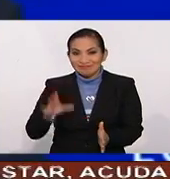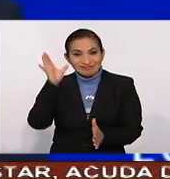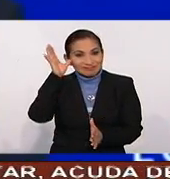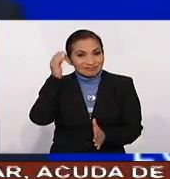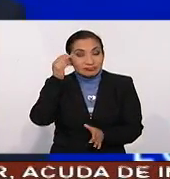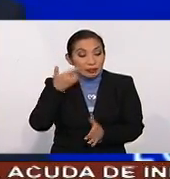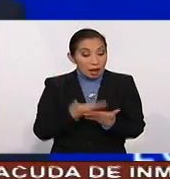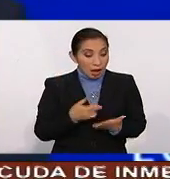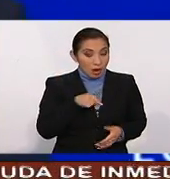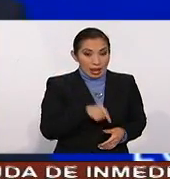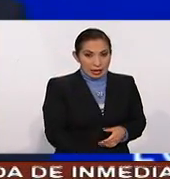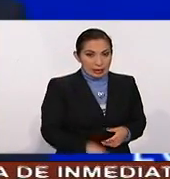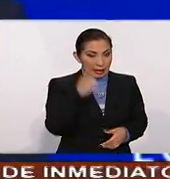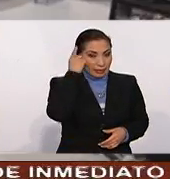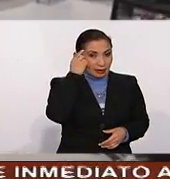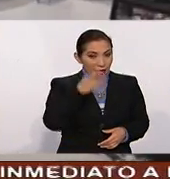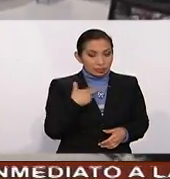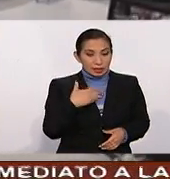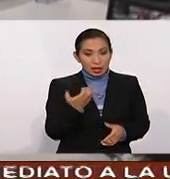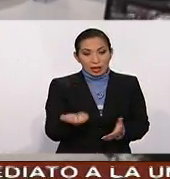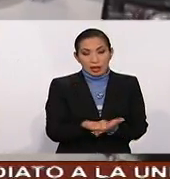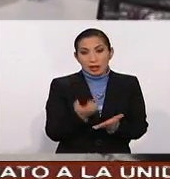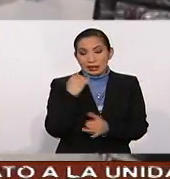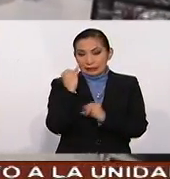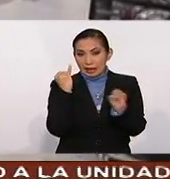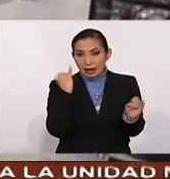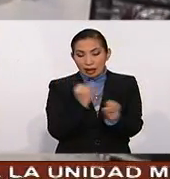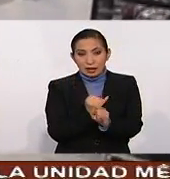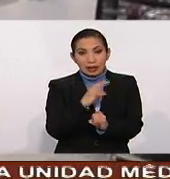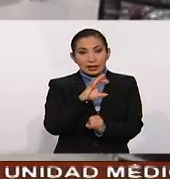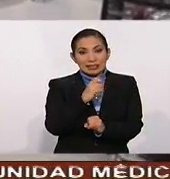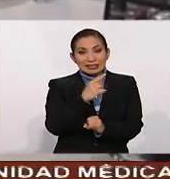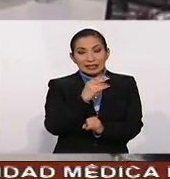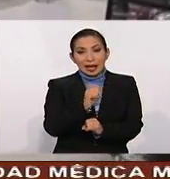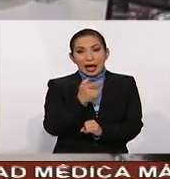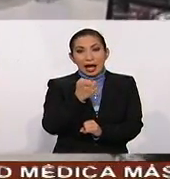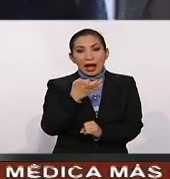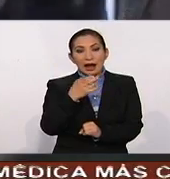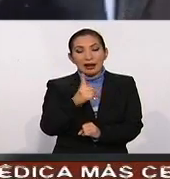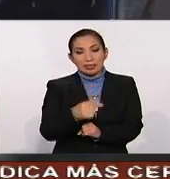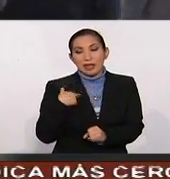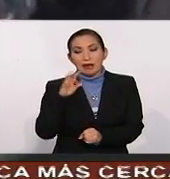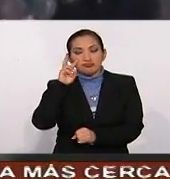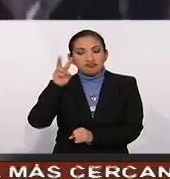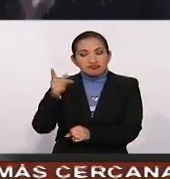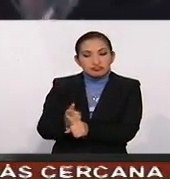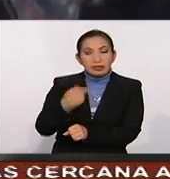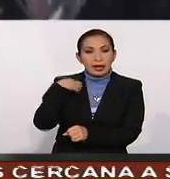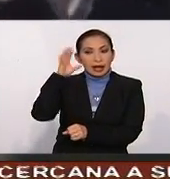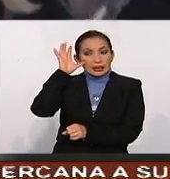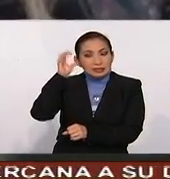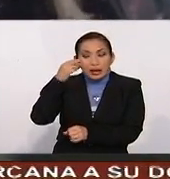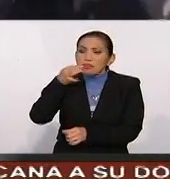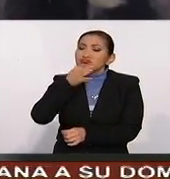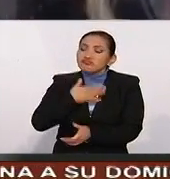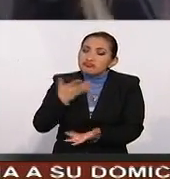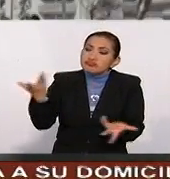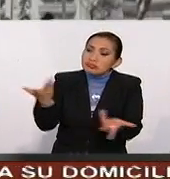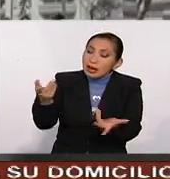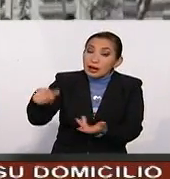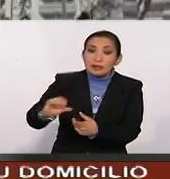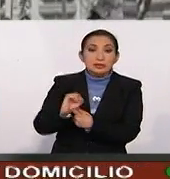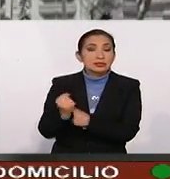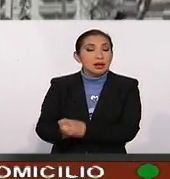hoy aquí la directora gerente del Fondo Monetario Internacional, Christine Lagarde, ha instado a China a informar más de su